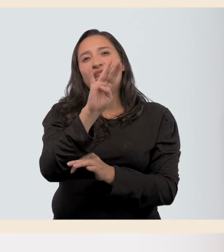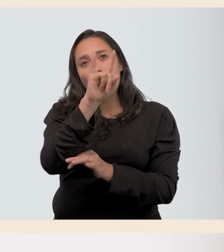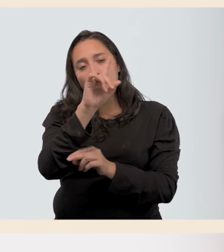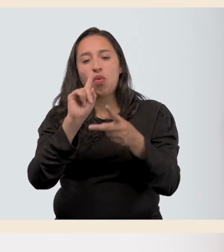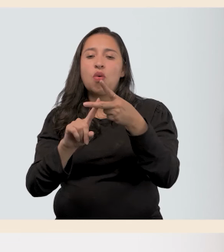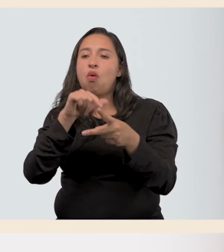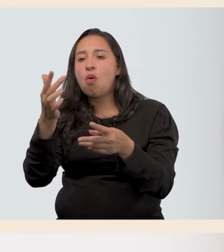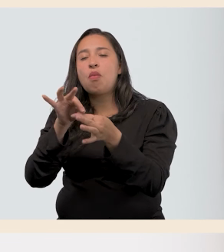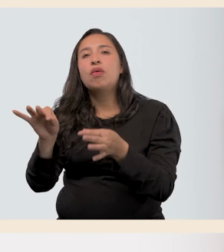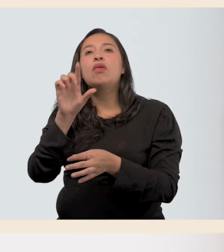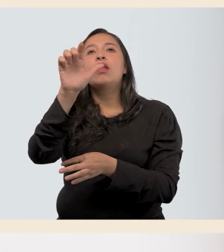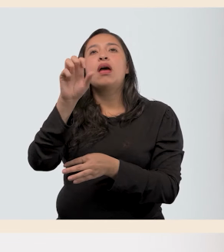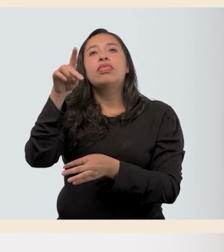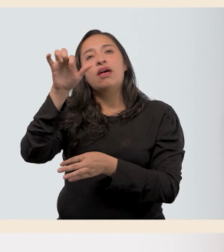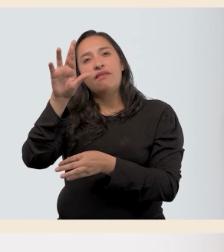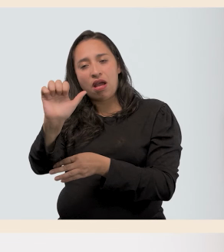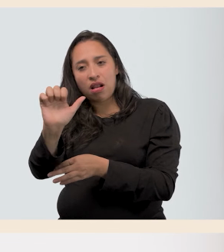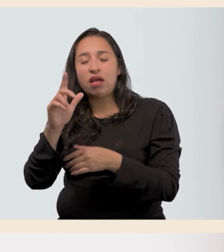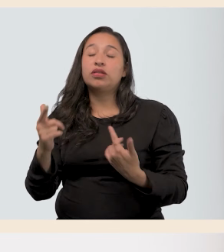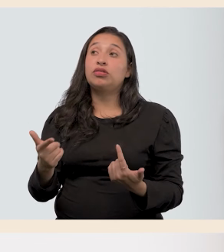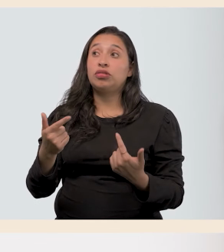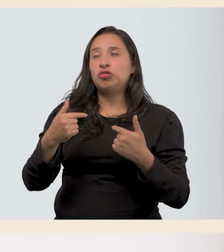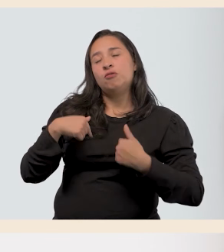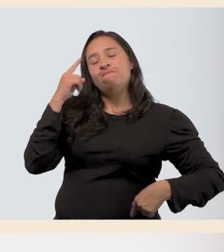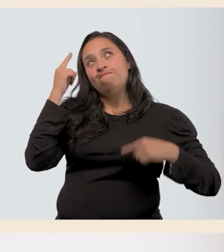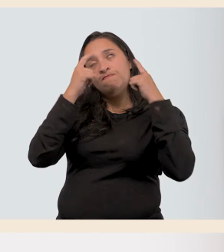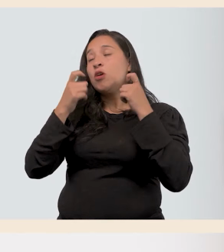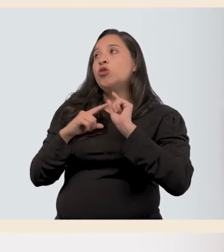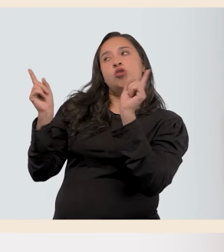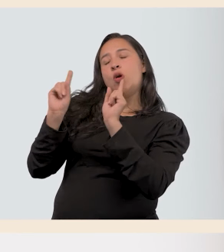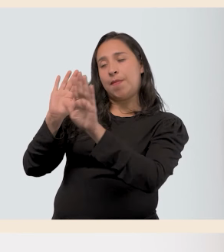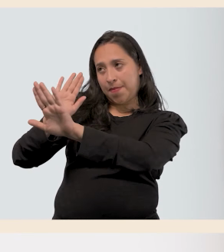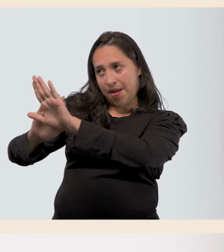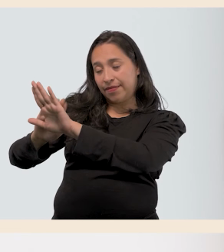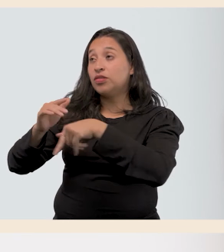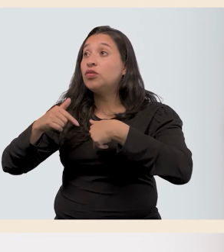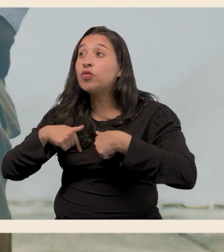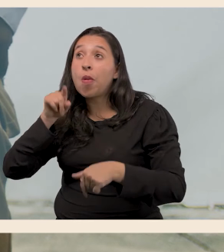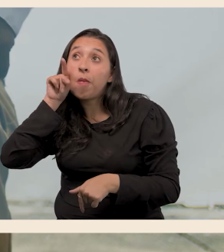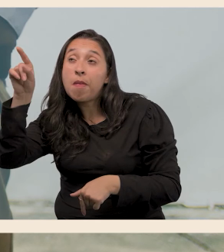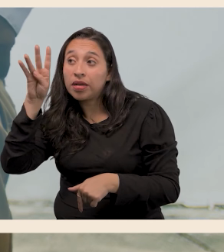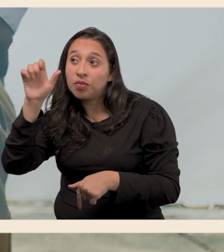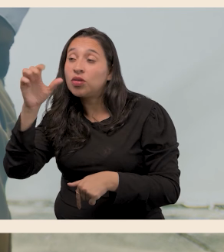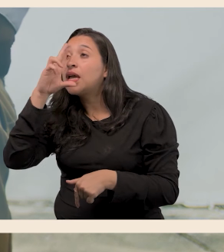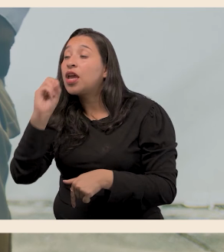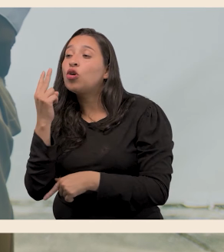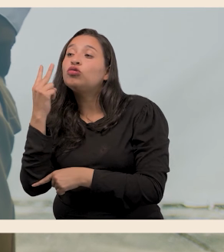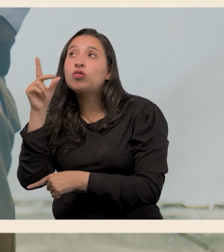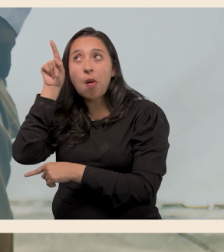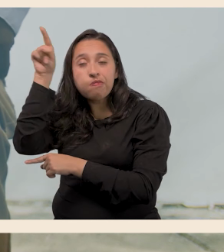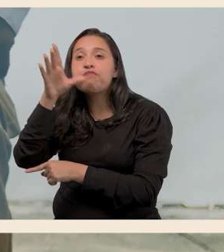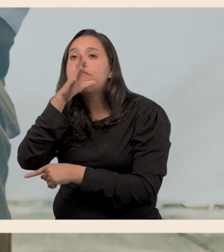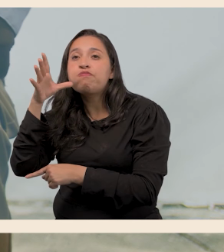Gabarra, y se puede ir, no hay ningún problema. Y yo, no, yo voy para la finca, porque en la finca tengo mi compañera y dos